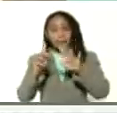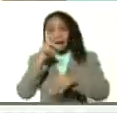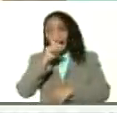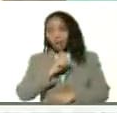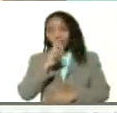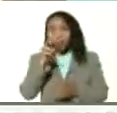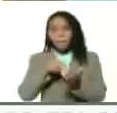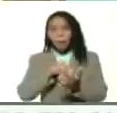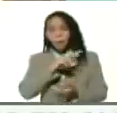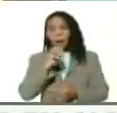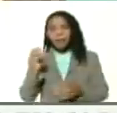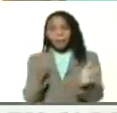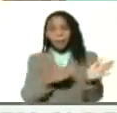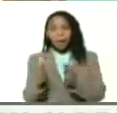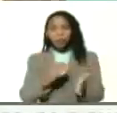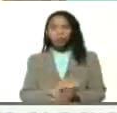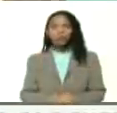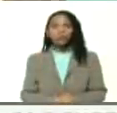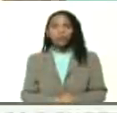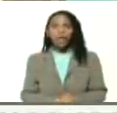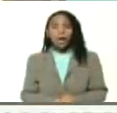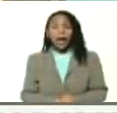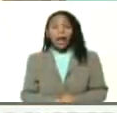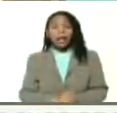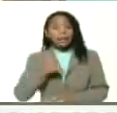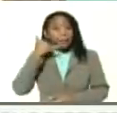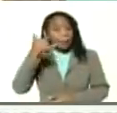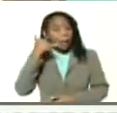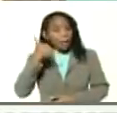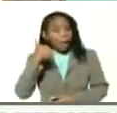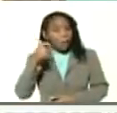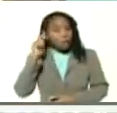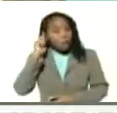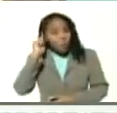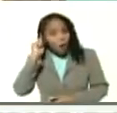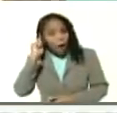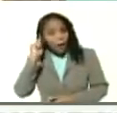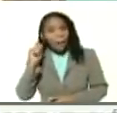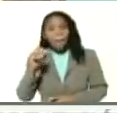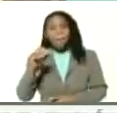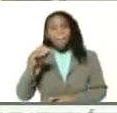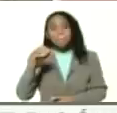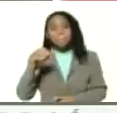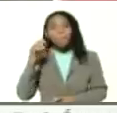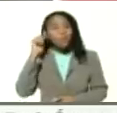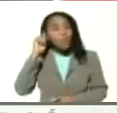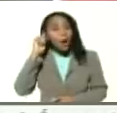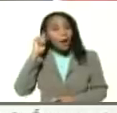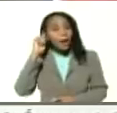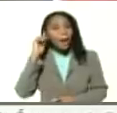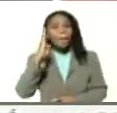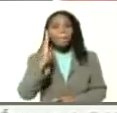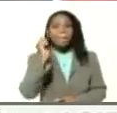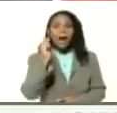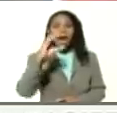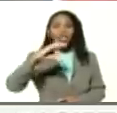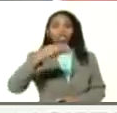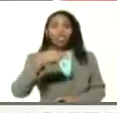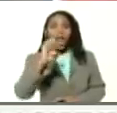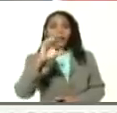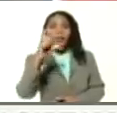2020, llamadas con la alta comisionada, la doctora Bachelet, Michelle Bachelet, en el año 2020, en el